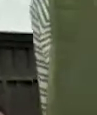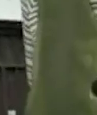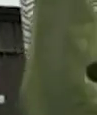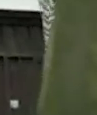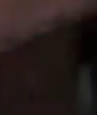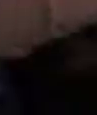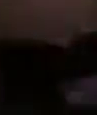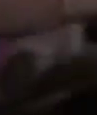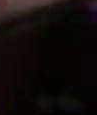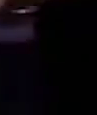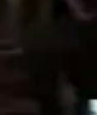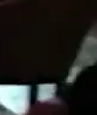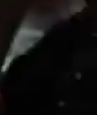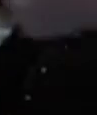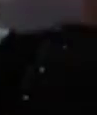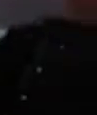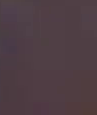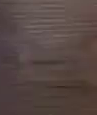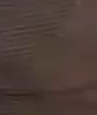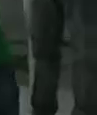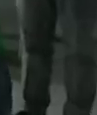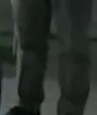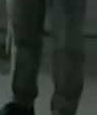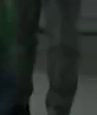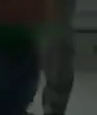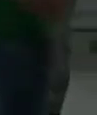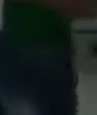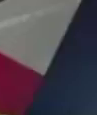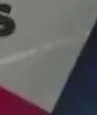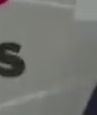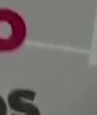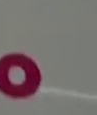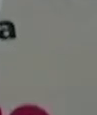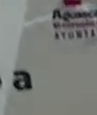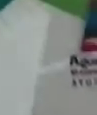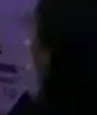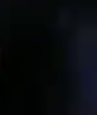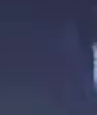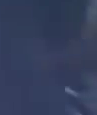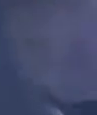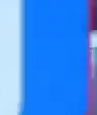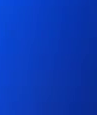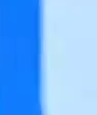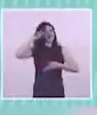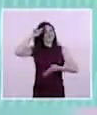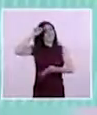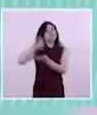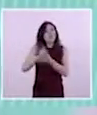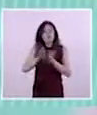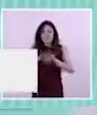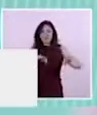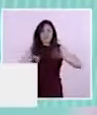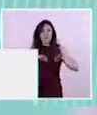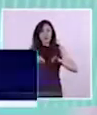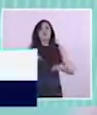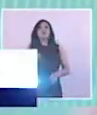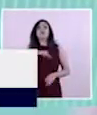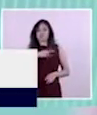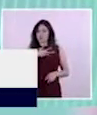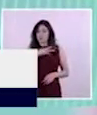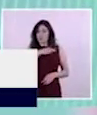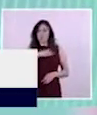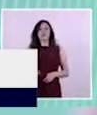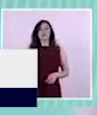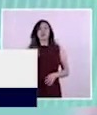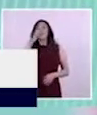seguir consolidando el municipio seguro limpio a la vanguardia y con finanzas sanas tenemos un municipio sin deuda